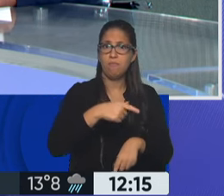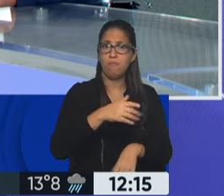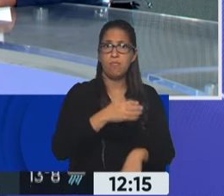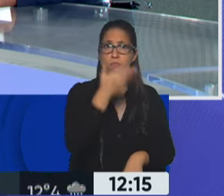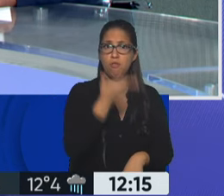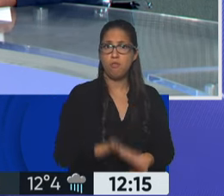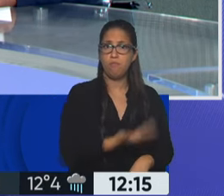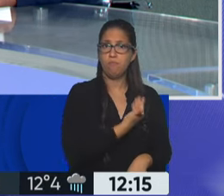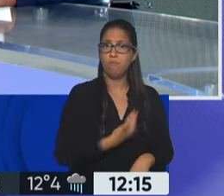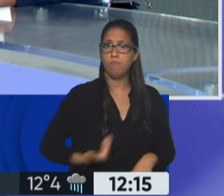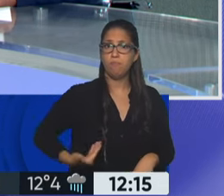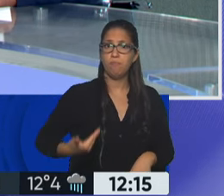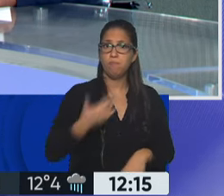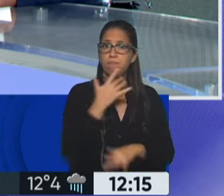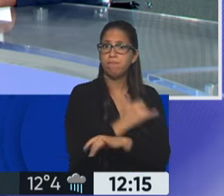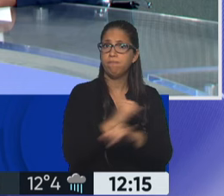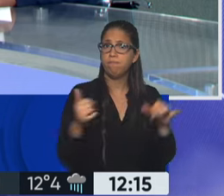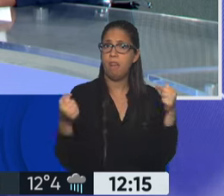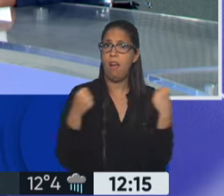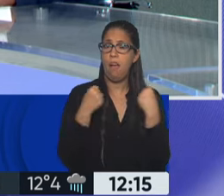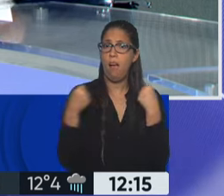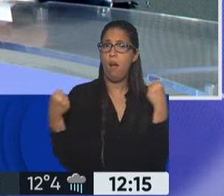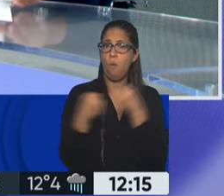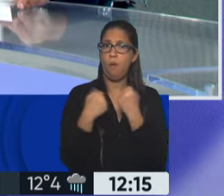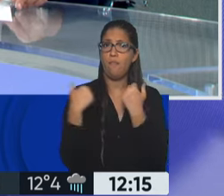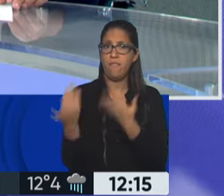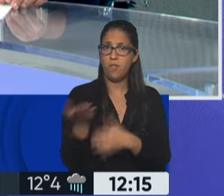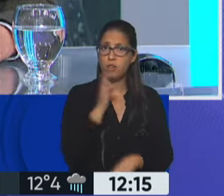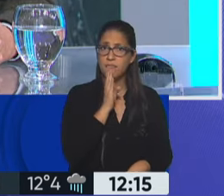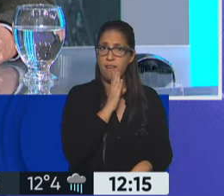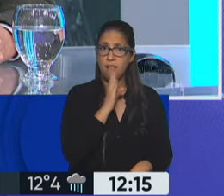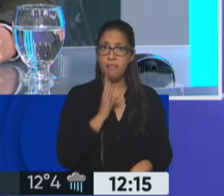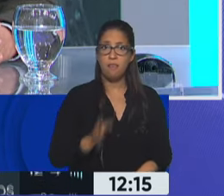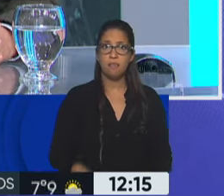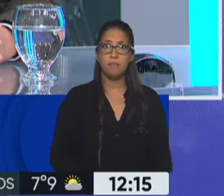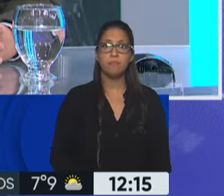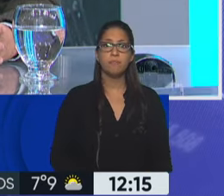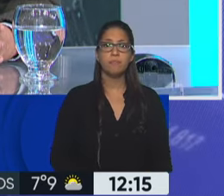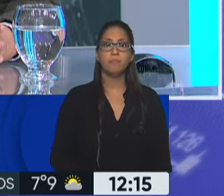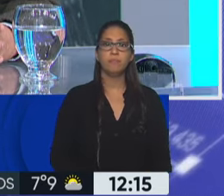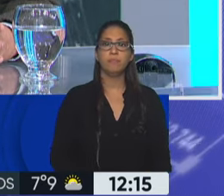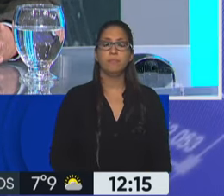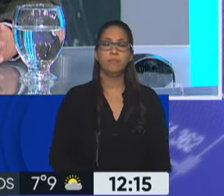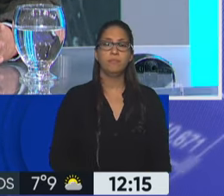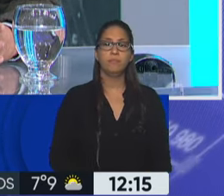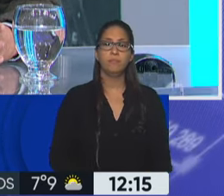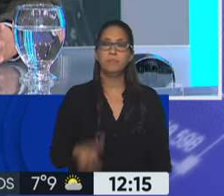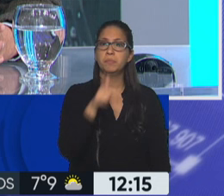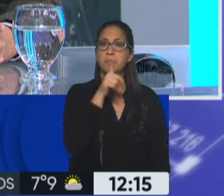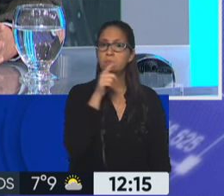formal y el realineamiento con Israel en el marco de este conflicto a ver yo creo que es importante que se haya